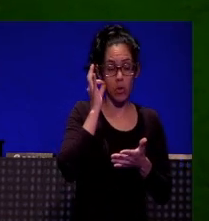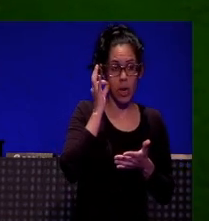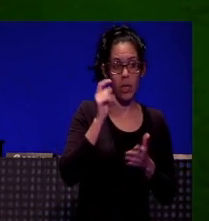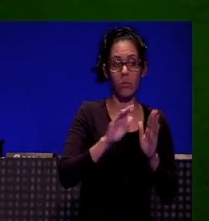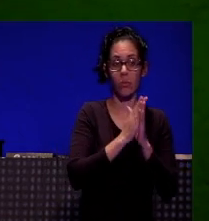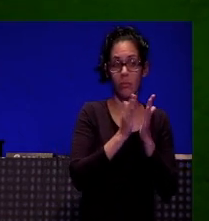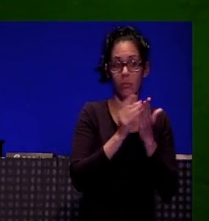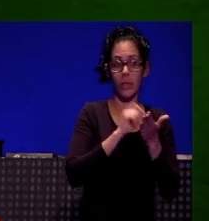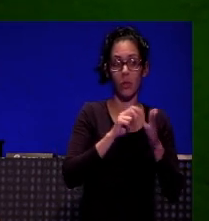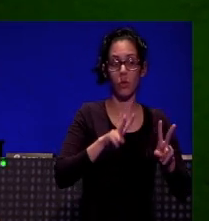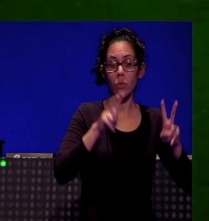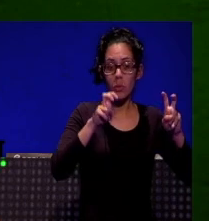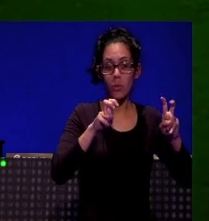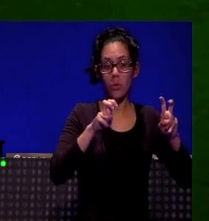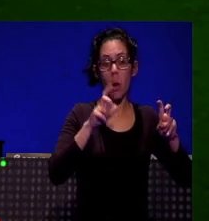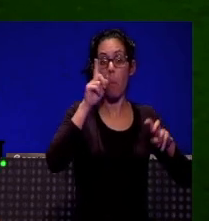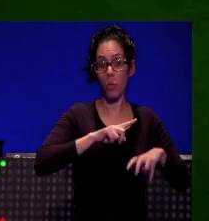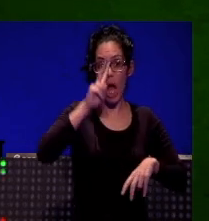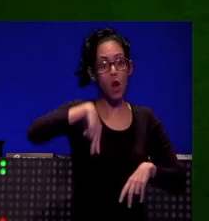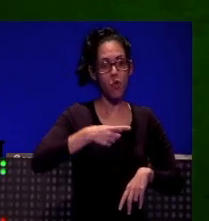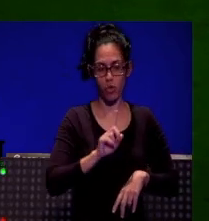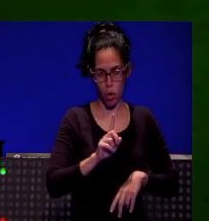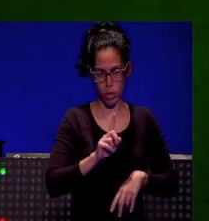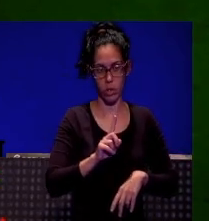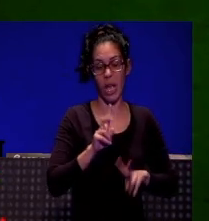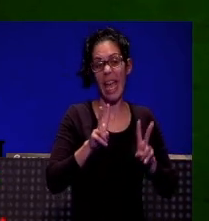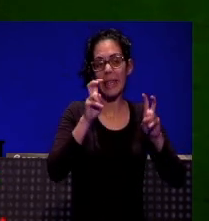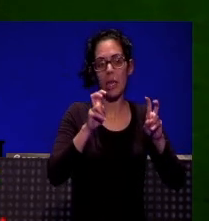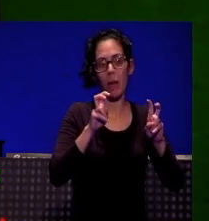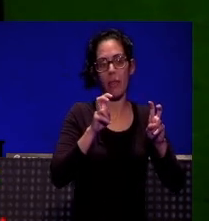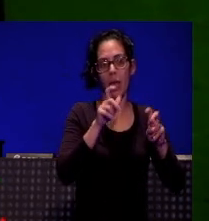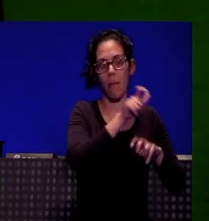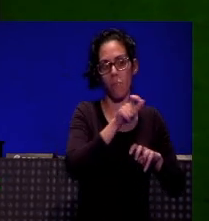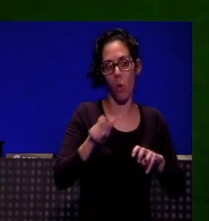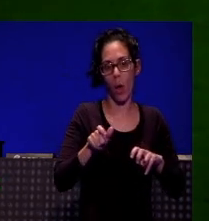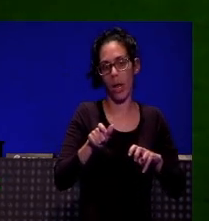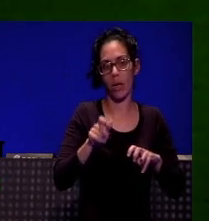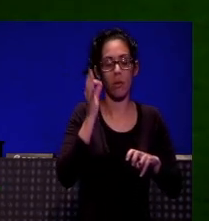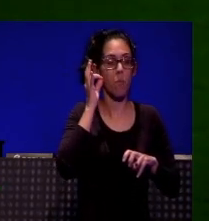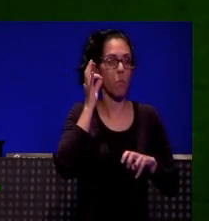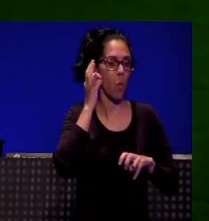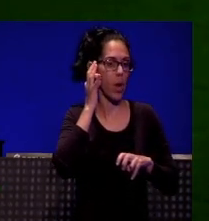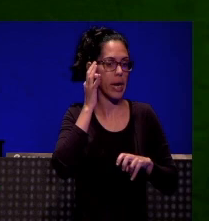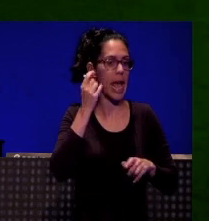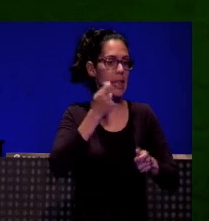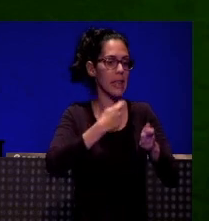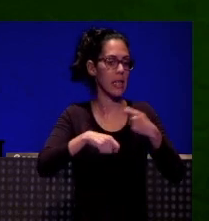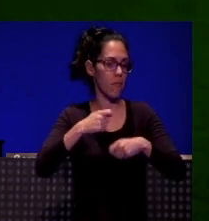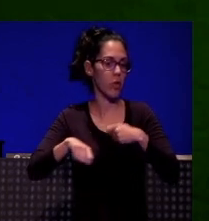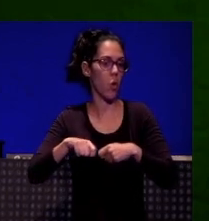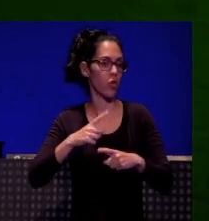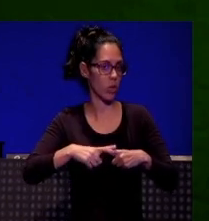un libro titulado no soy sobre la trata de mujeres con fines de explotación sexual le han reconocido su labor